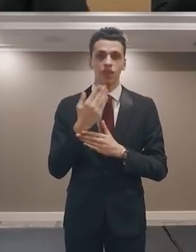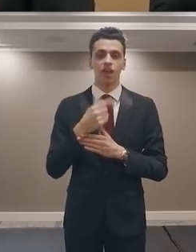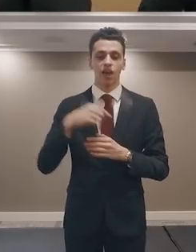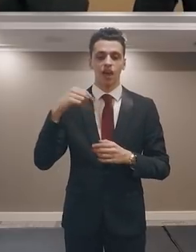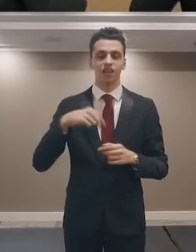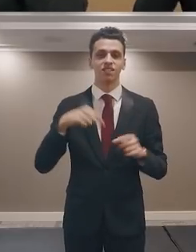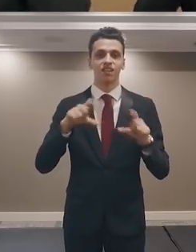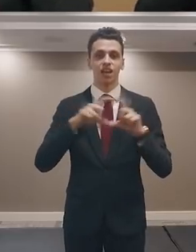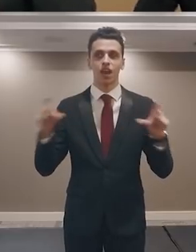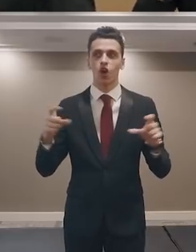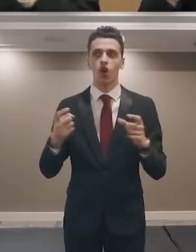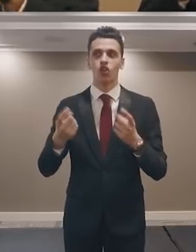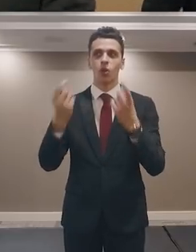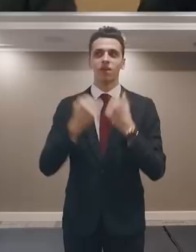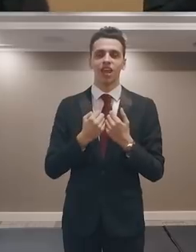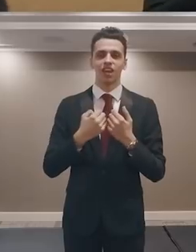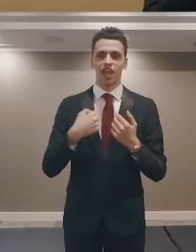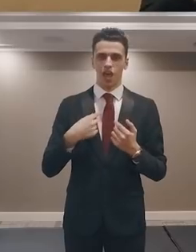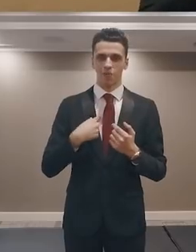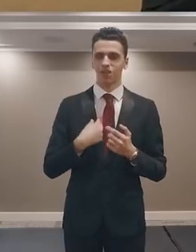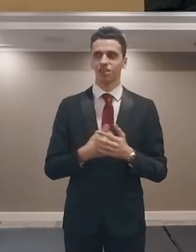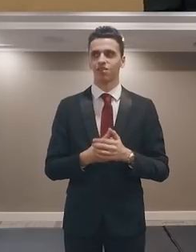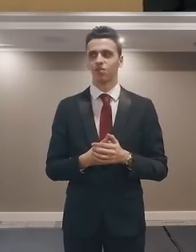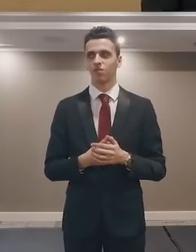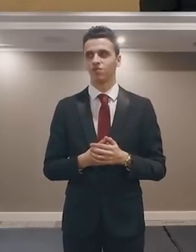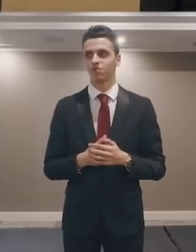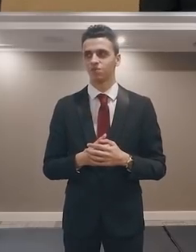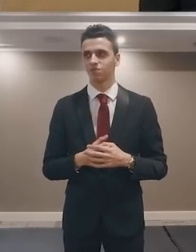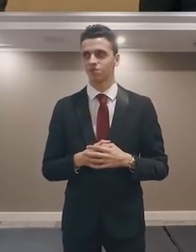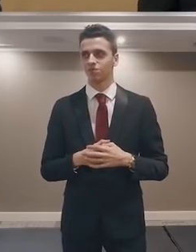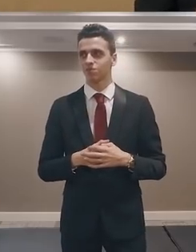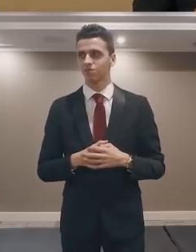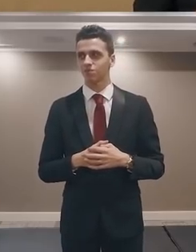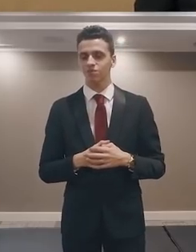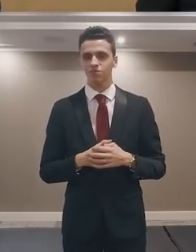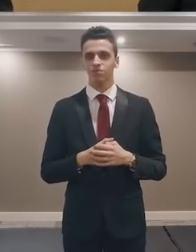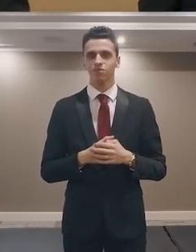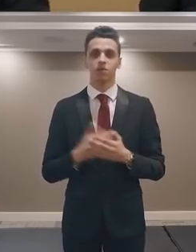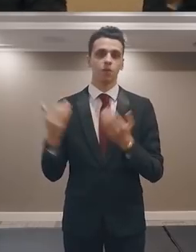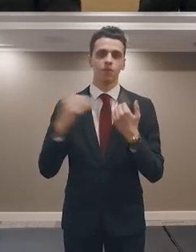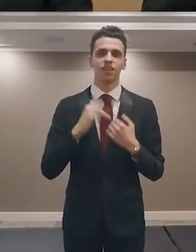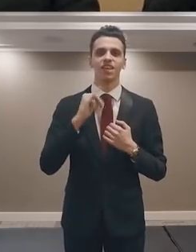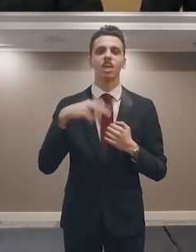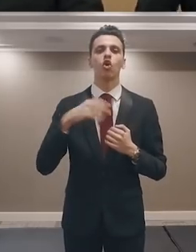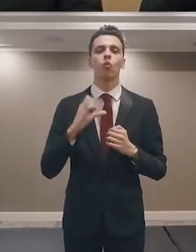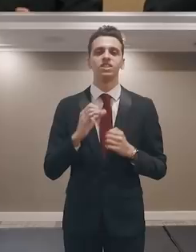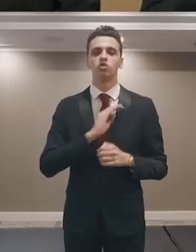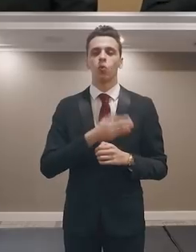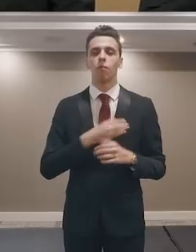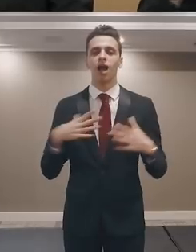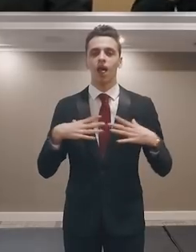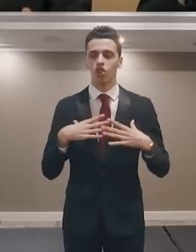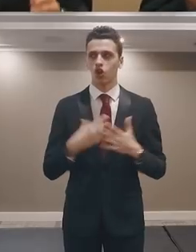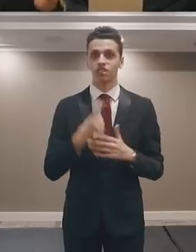que lo cambió todo esto se me está cayendo pero momento bien verdad gracias llegó incluso un club de vacaciones llegó un amigo me dijo